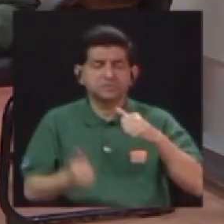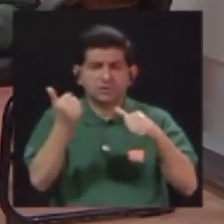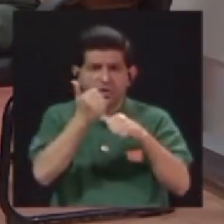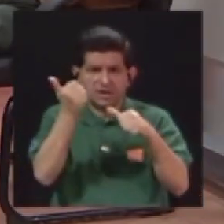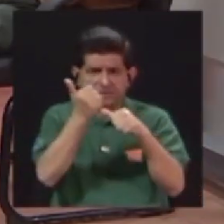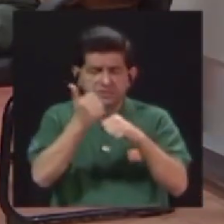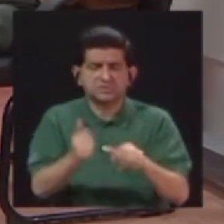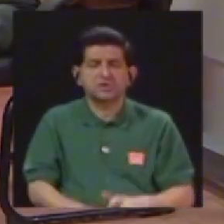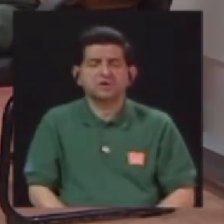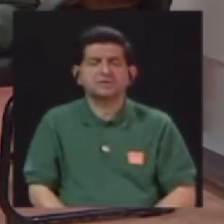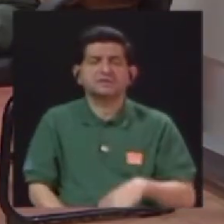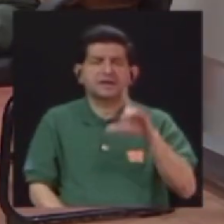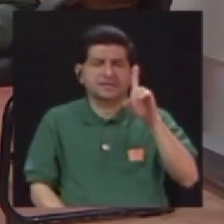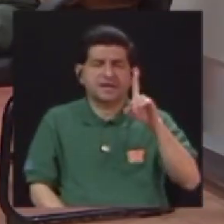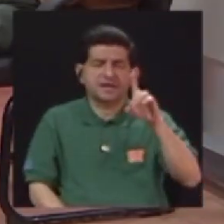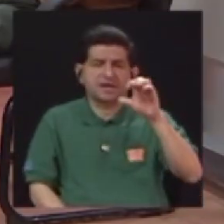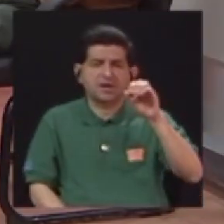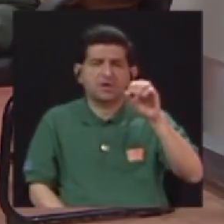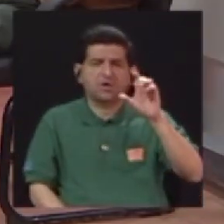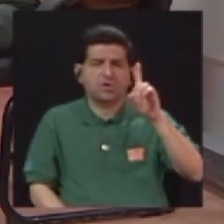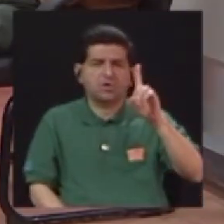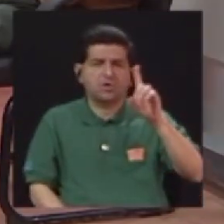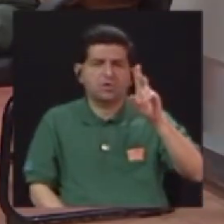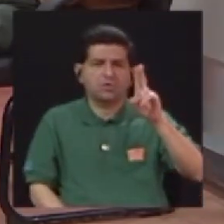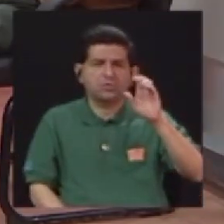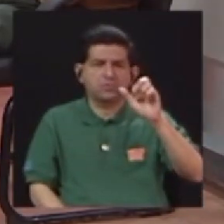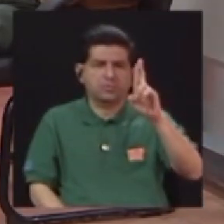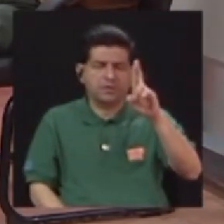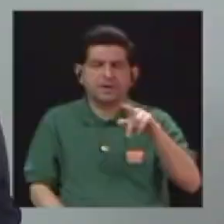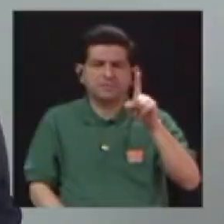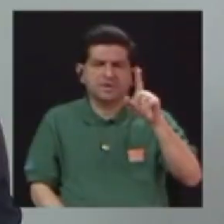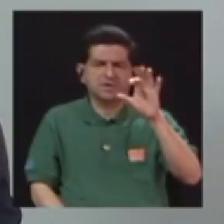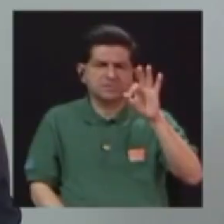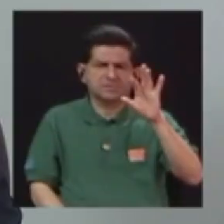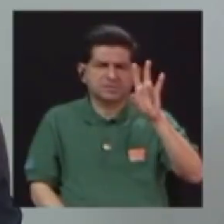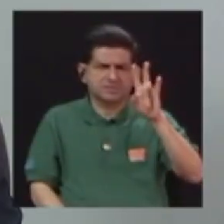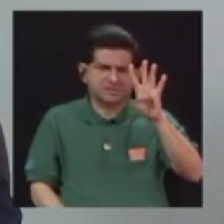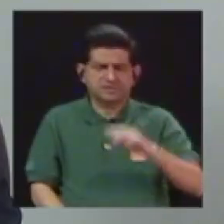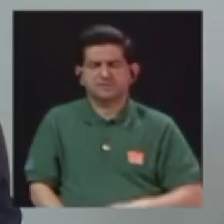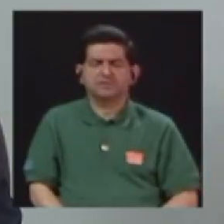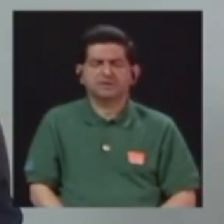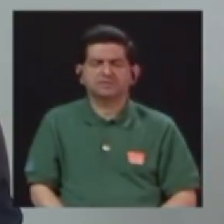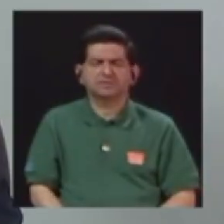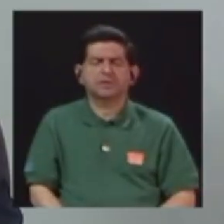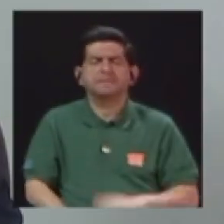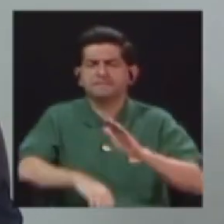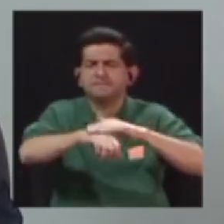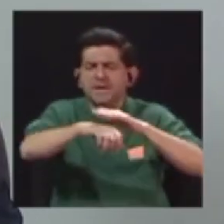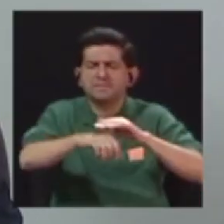Daniel en 1974. Déjeme hacer una nota de pie de página,